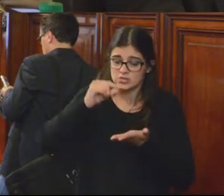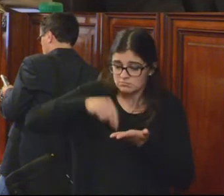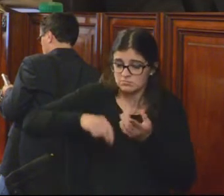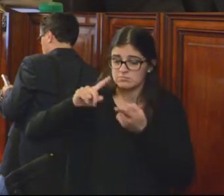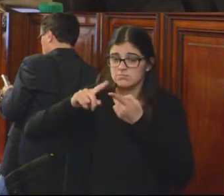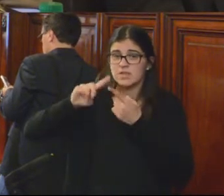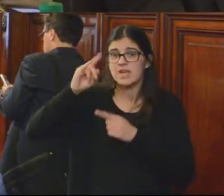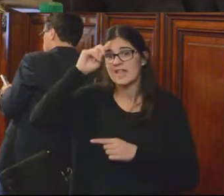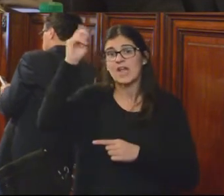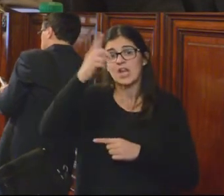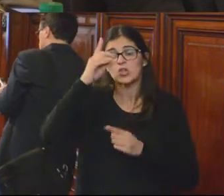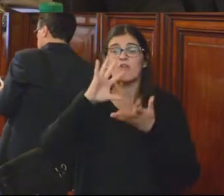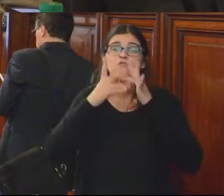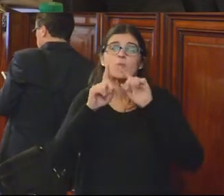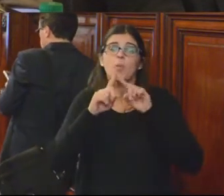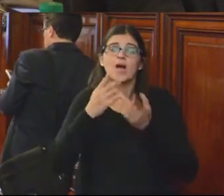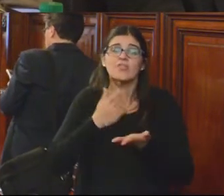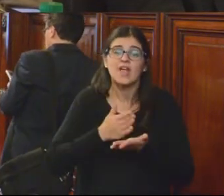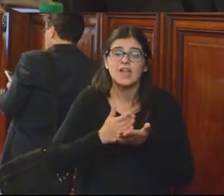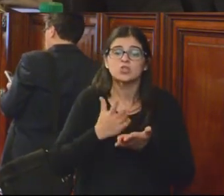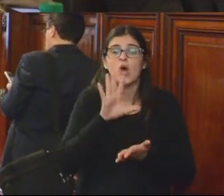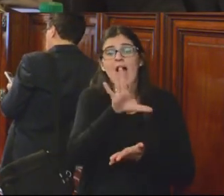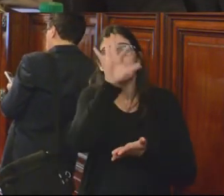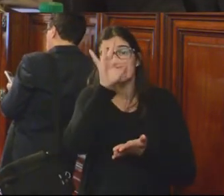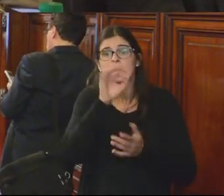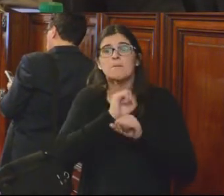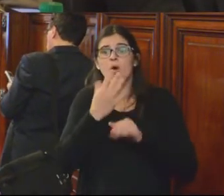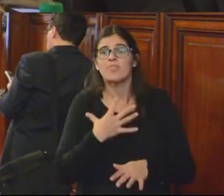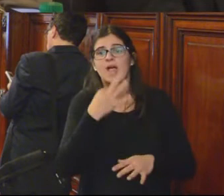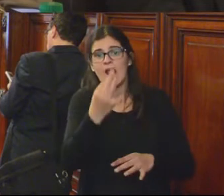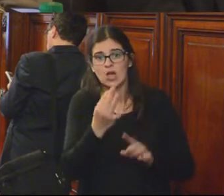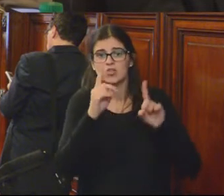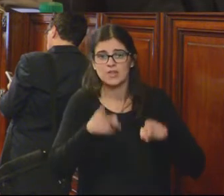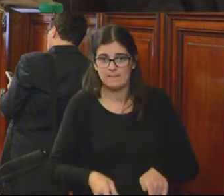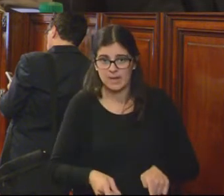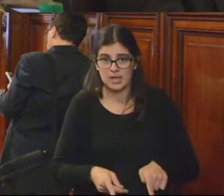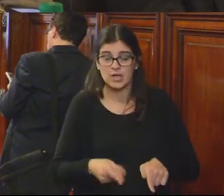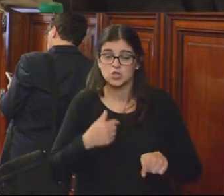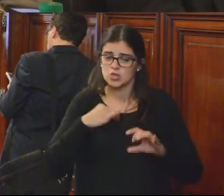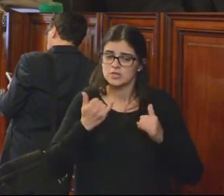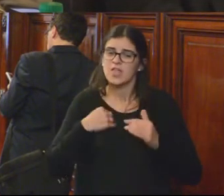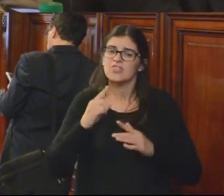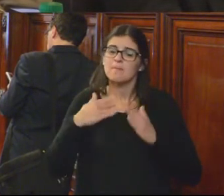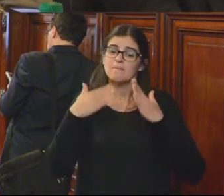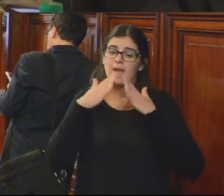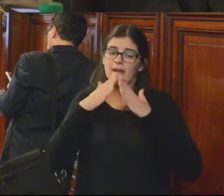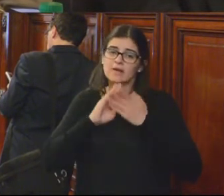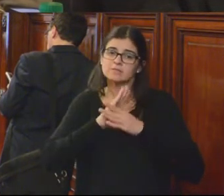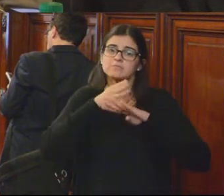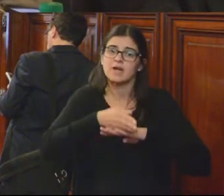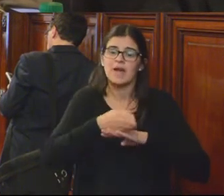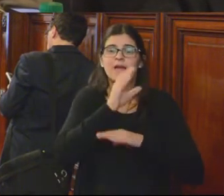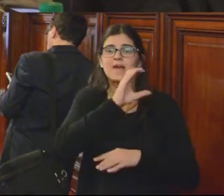internacionales, como es el derecho a elegir y a ser electo. Yo tuve que salir de mi casa en el este de Caracas a